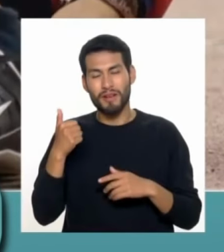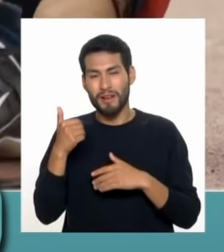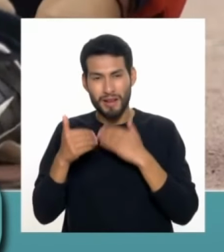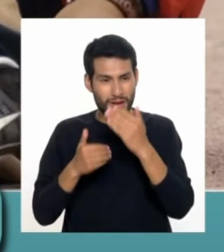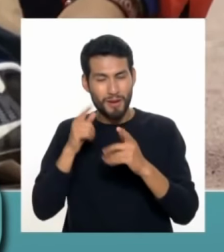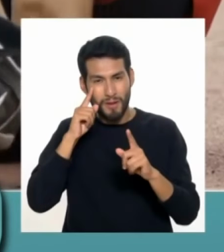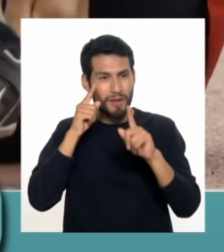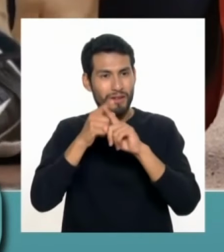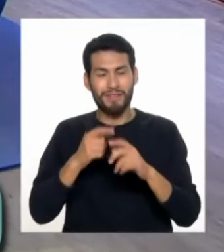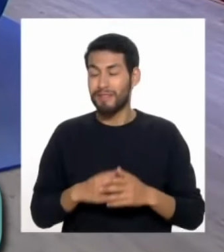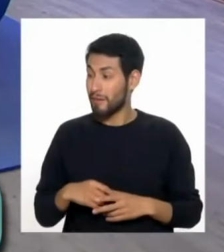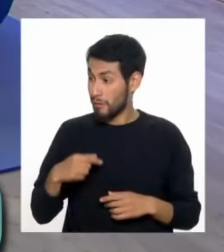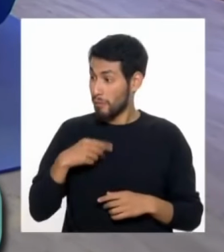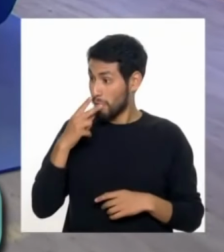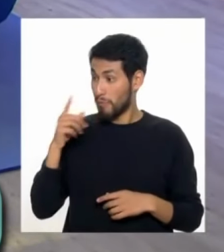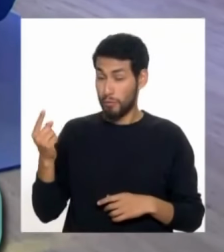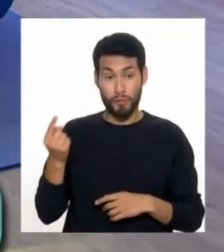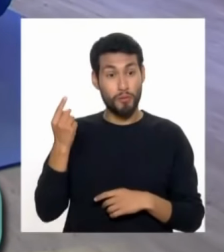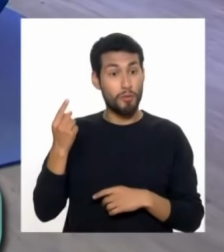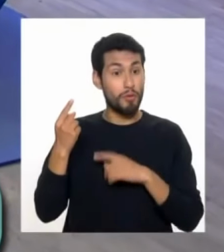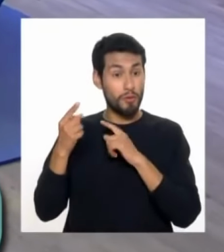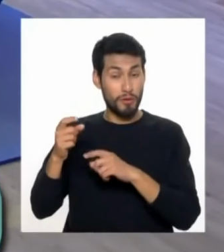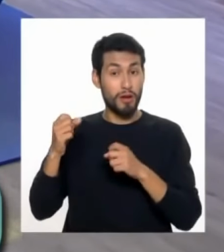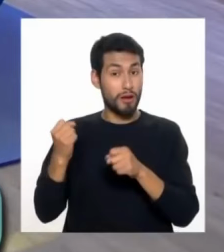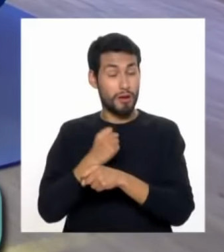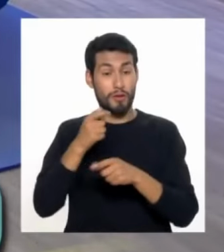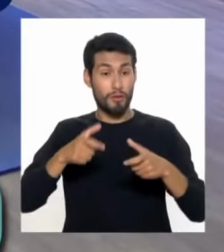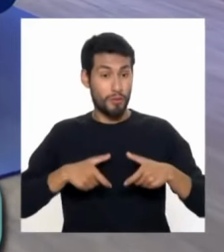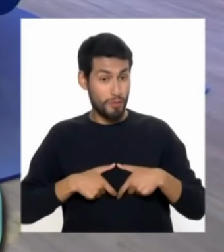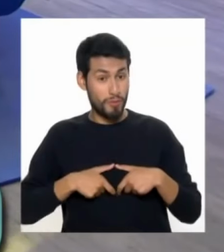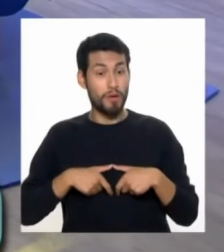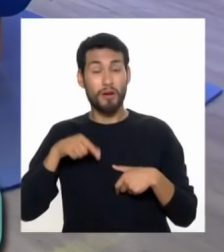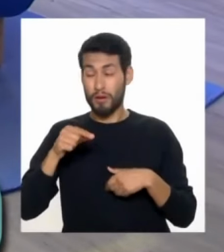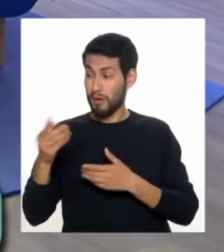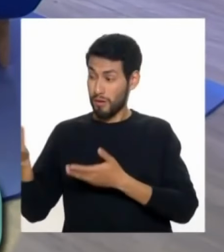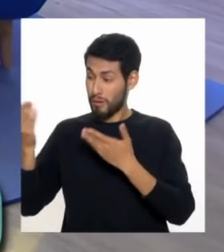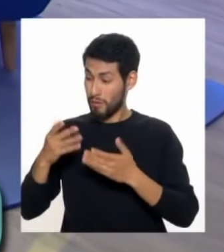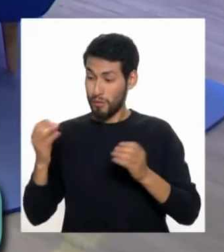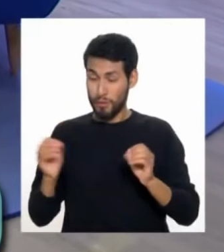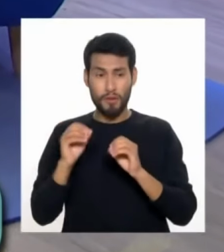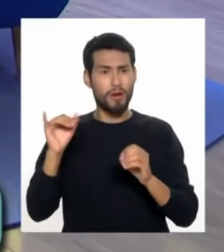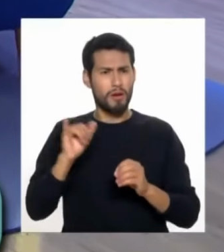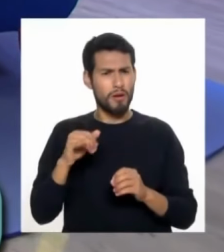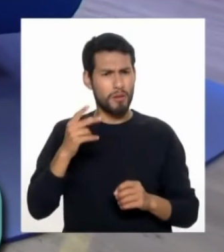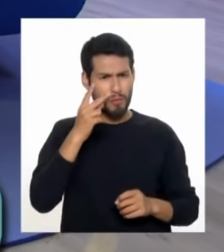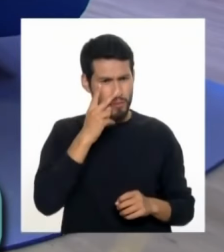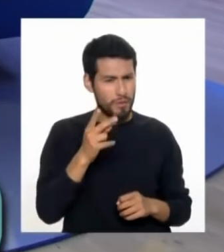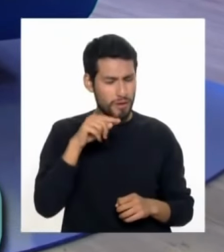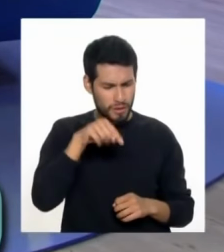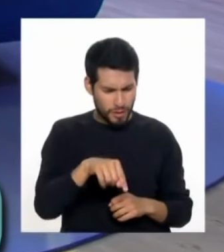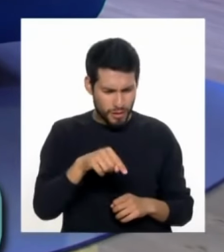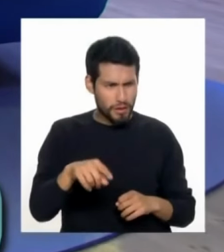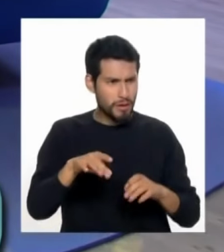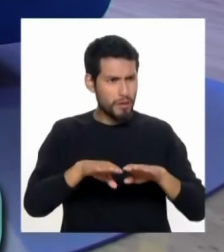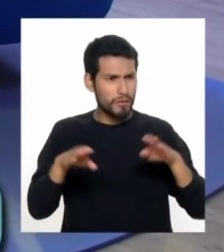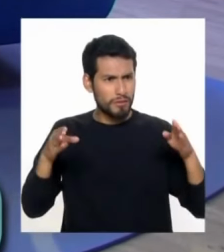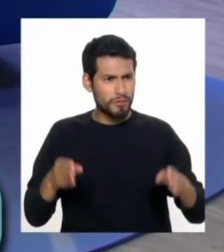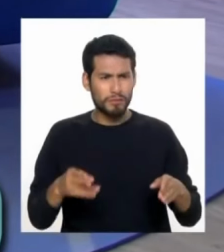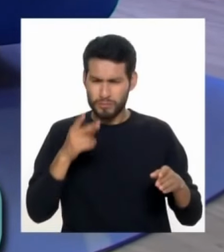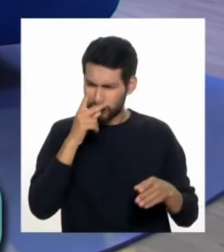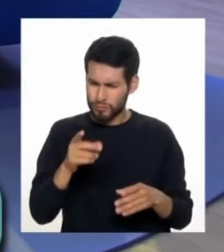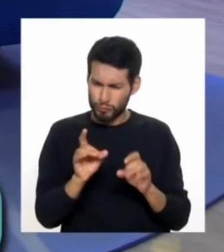diría. Pero vemos que no solamente son las únicas medallas que tienes, las que nos has traído, las de oro, porque aquí también, si nos ayudan,